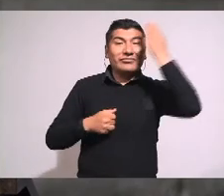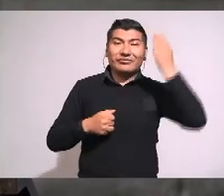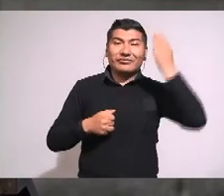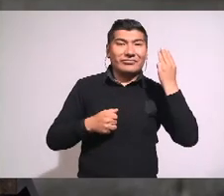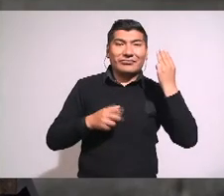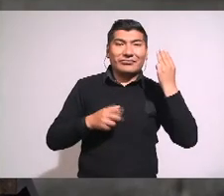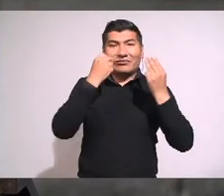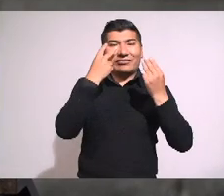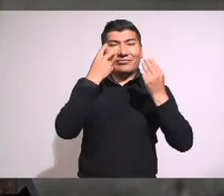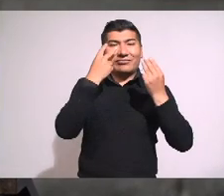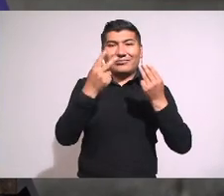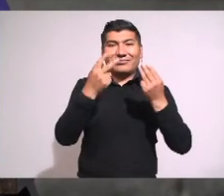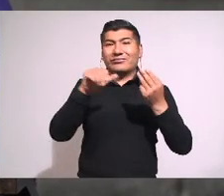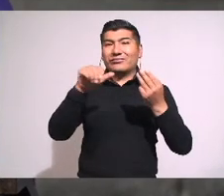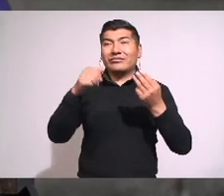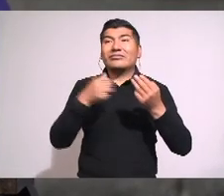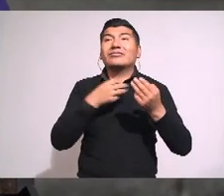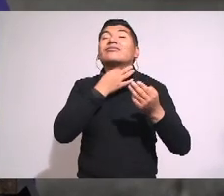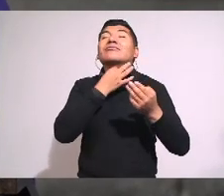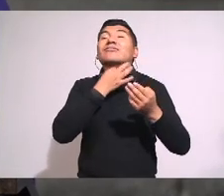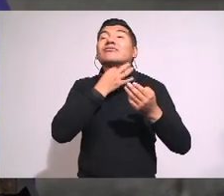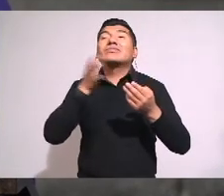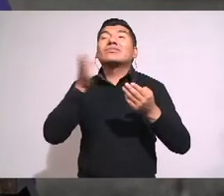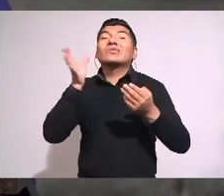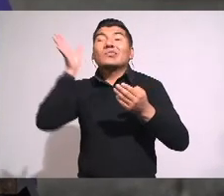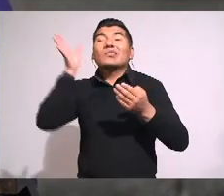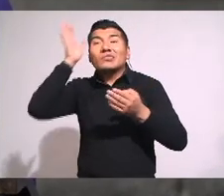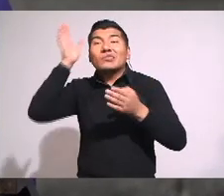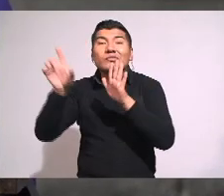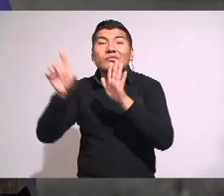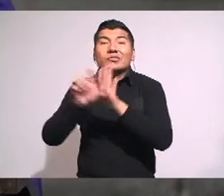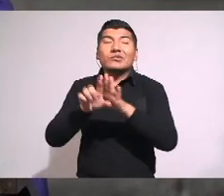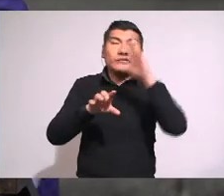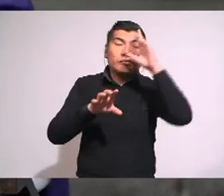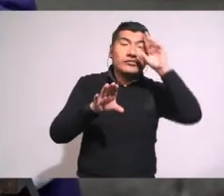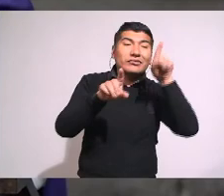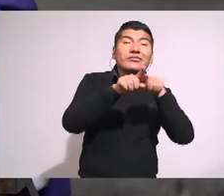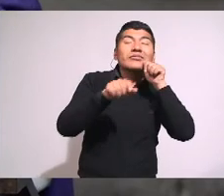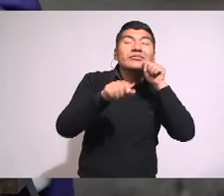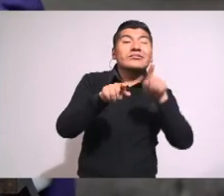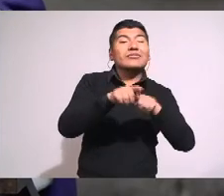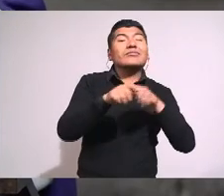en ninguna parte que estén metidos los suegros y las suegras, los hermanos y las hermanas, no se ve.